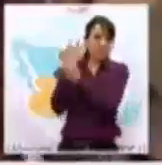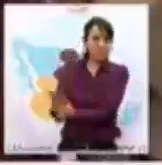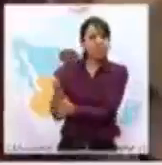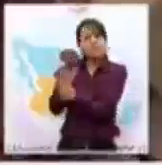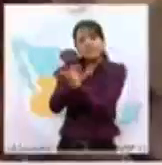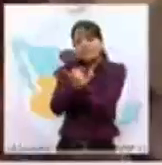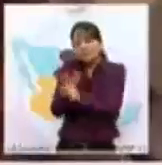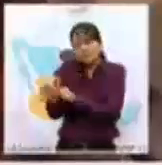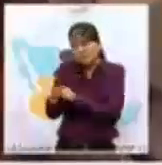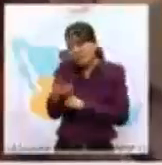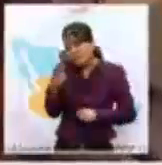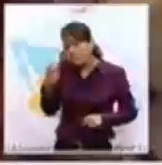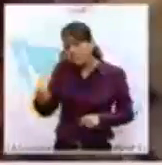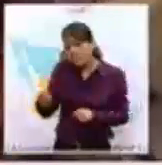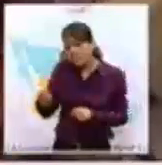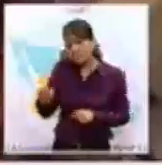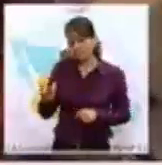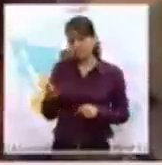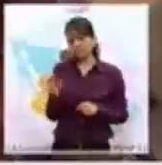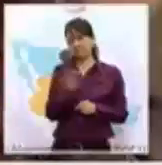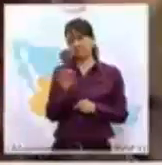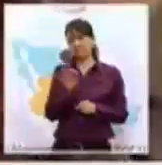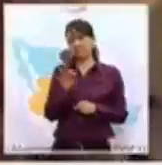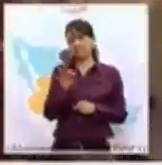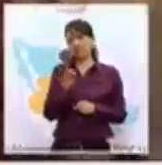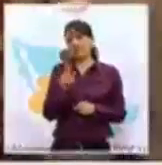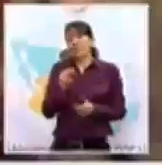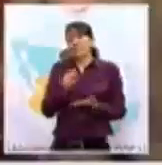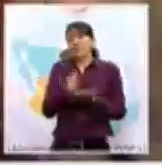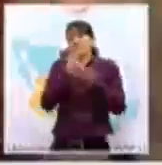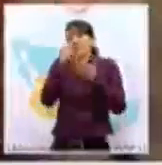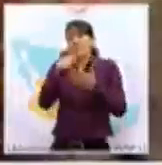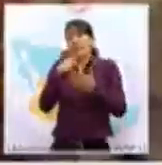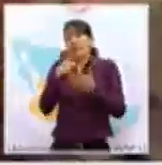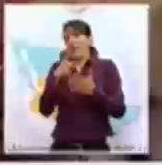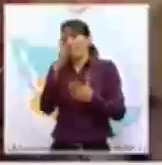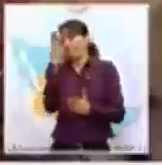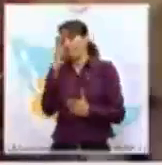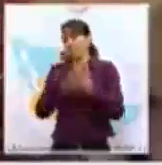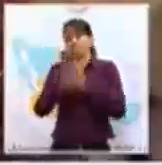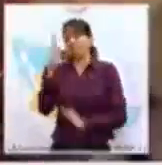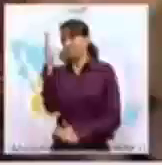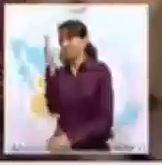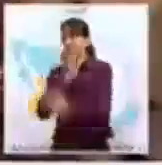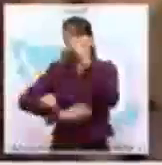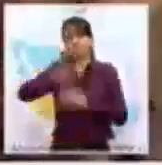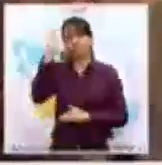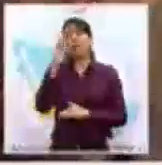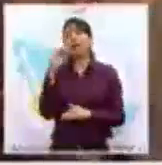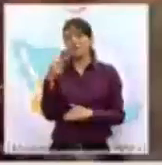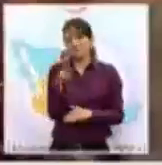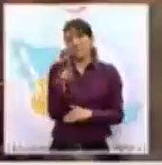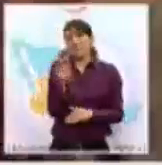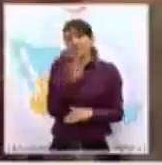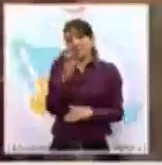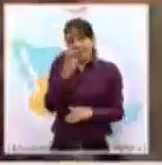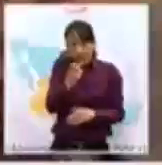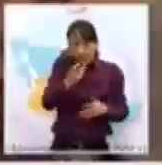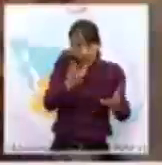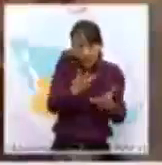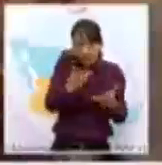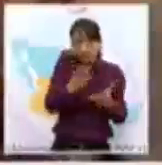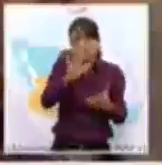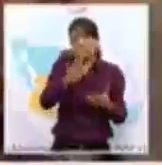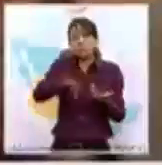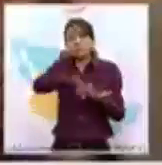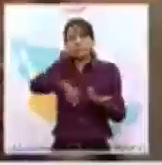necesariamente ser el que lo tuviera el mejor impacto, o por otro lado también podría traer consecuencias sumamente graves, ¿no? Entonces, esa sería una